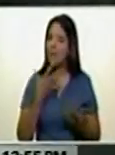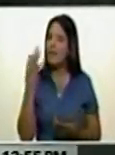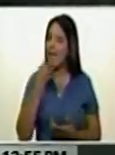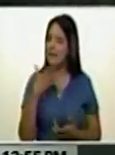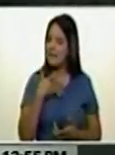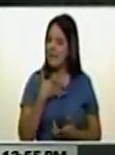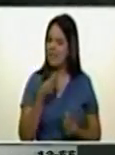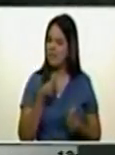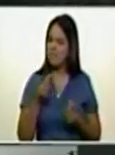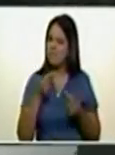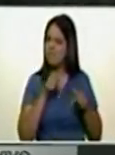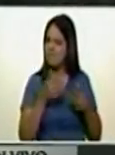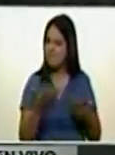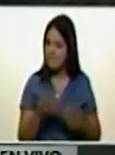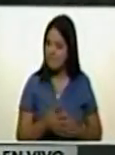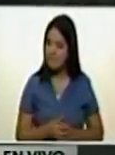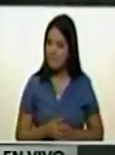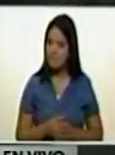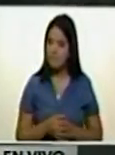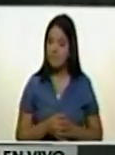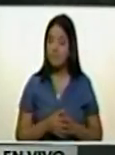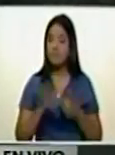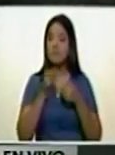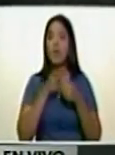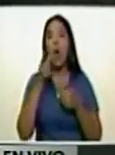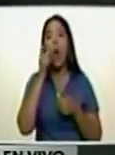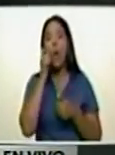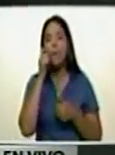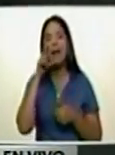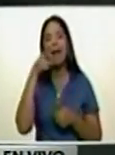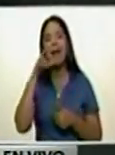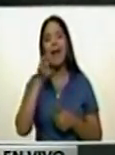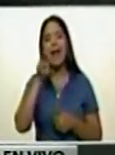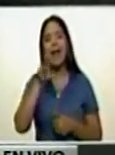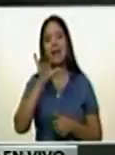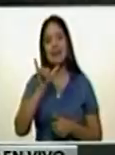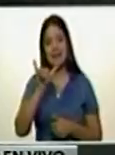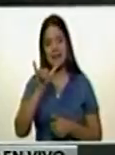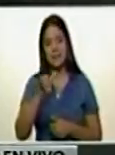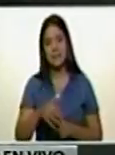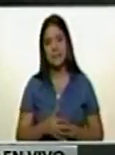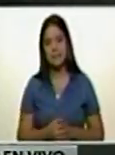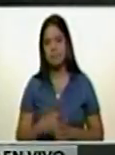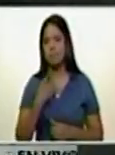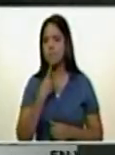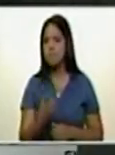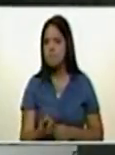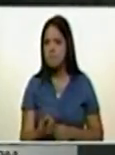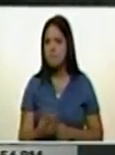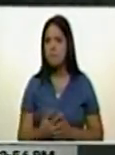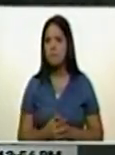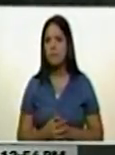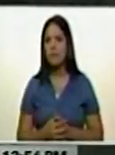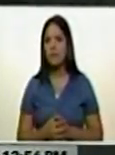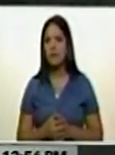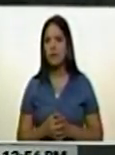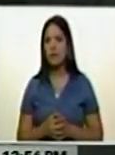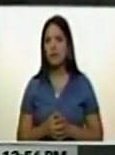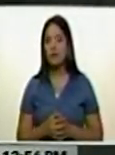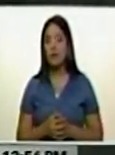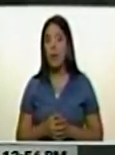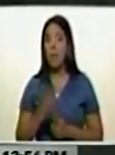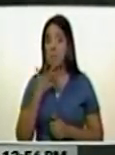sentimiento. Una de ellas fue la del señor Henry Ramos Alup. Henry Ramos Alup dijo que de volver al